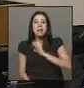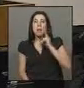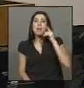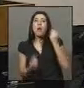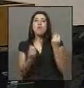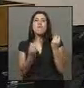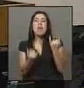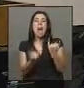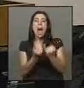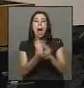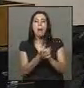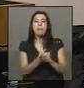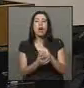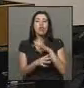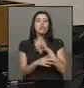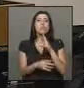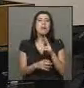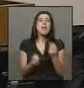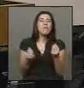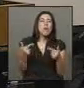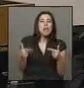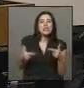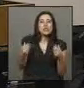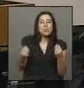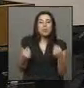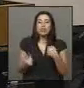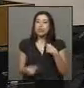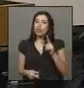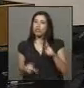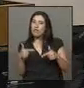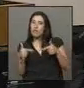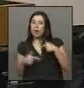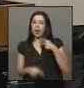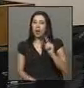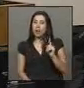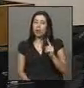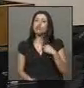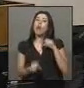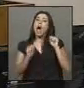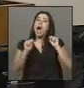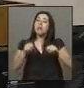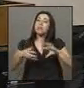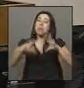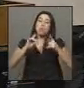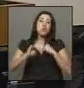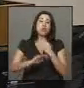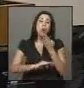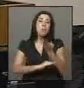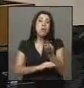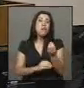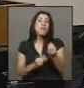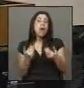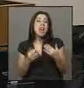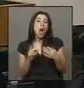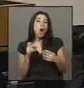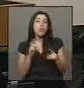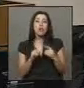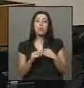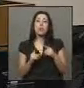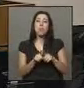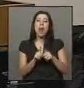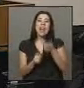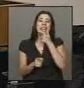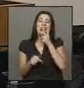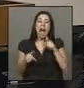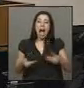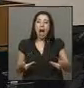amigo. Súper buena onda. Yo no soy buena onda. Yo acepto al mundo sin pedirle esa buena onda. Pero igual se ríen.